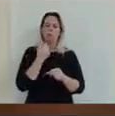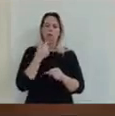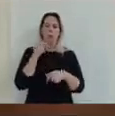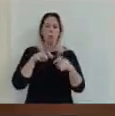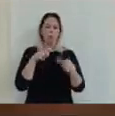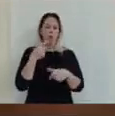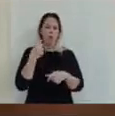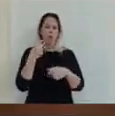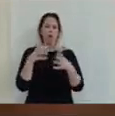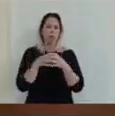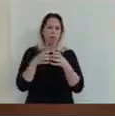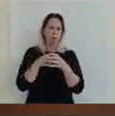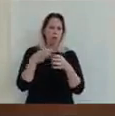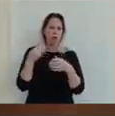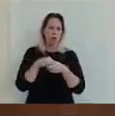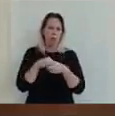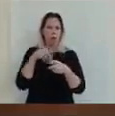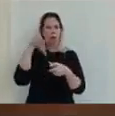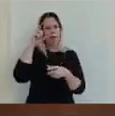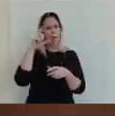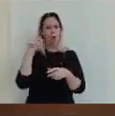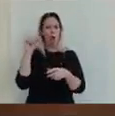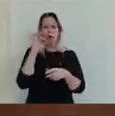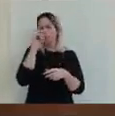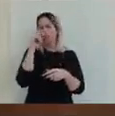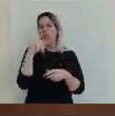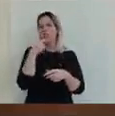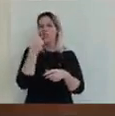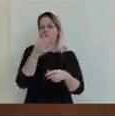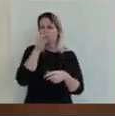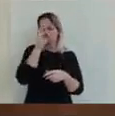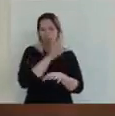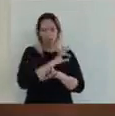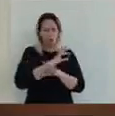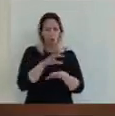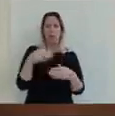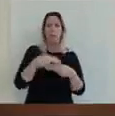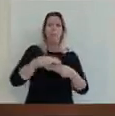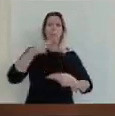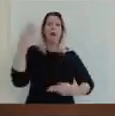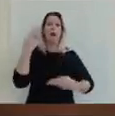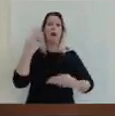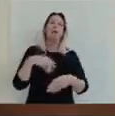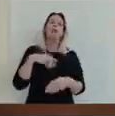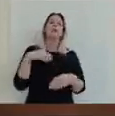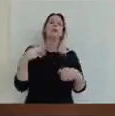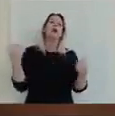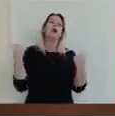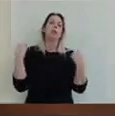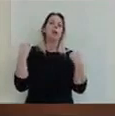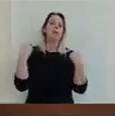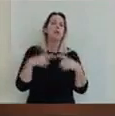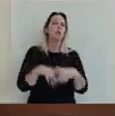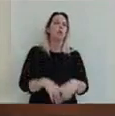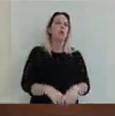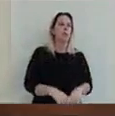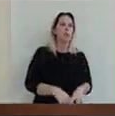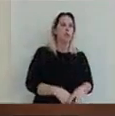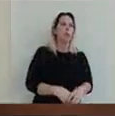Primero, para poner los puntos sobre las IE, ¿no? Segundo, que cuando se habló con, cuando se vio a